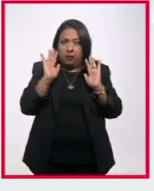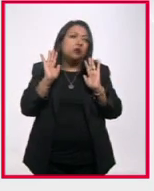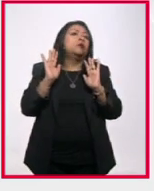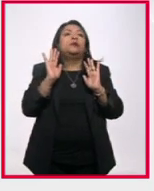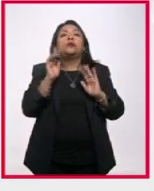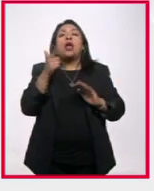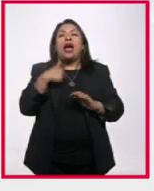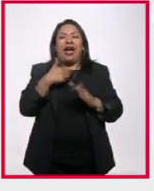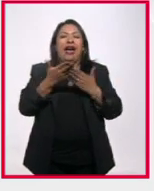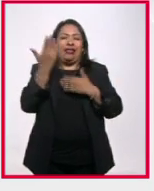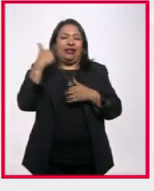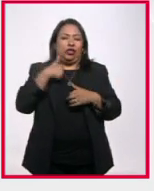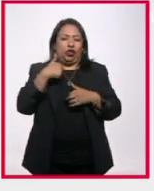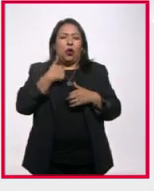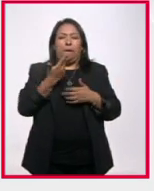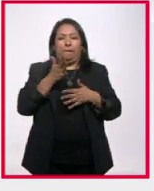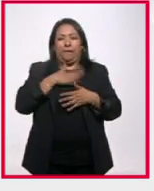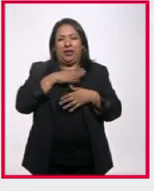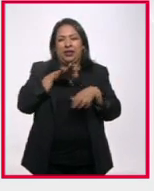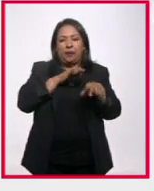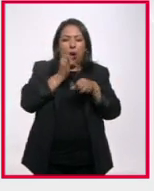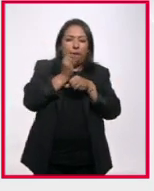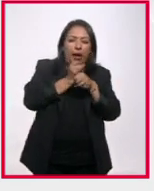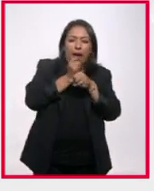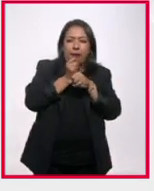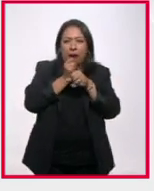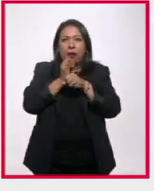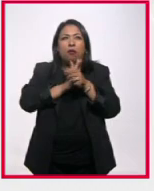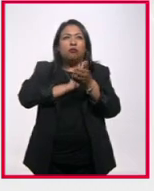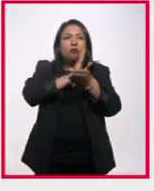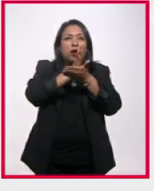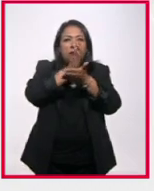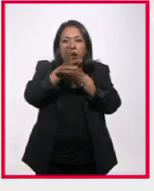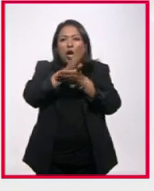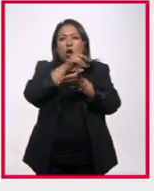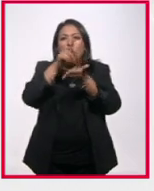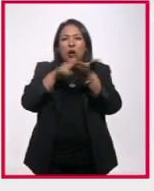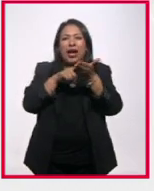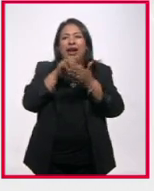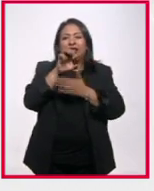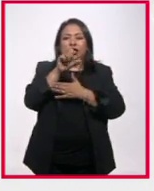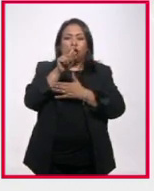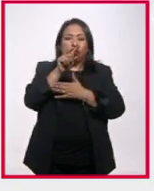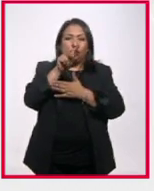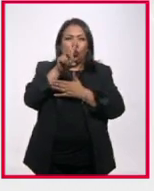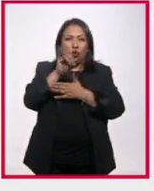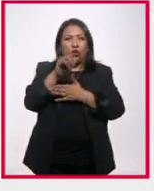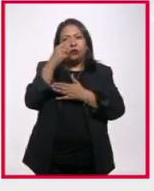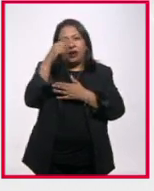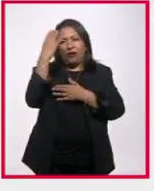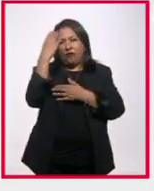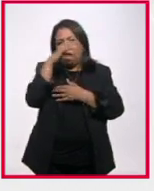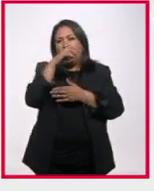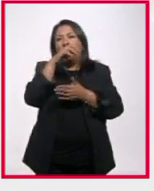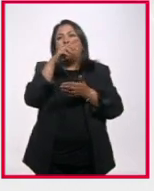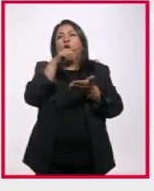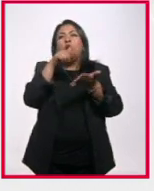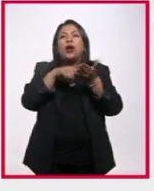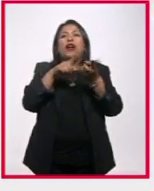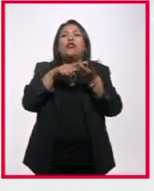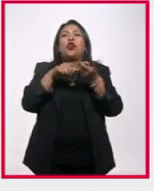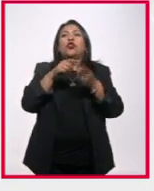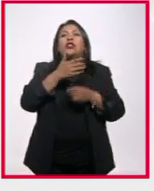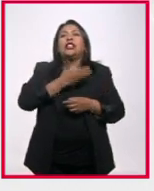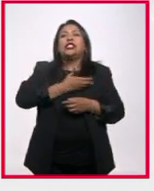Cuando yo estuve haciendo este trabajo de investigación, de ir a los estudios fotográficos que se encontraban en el centro o en